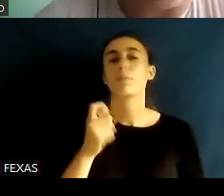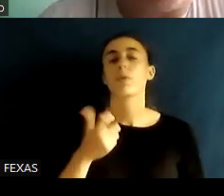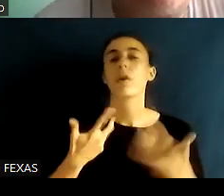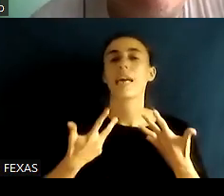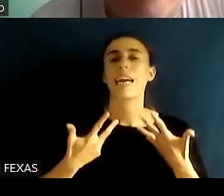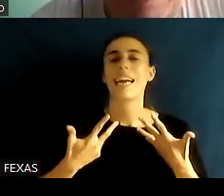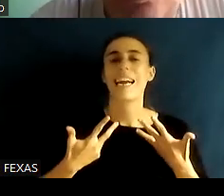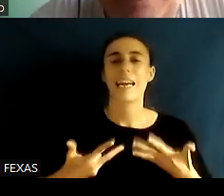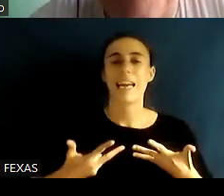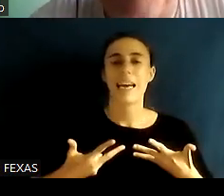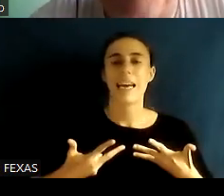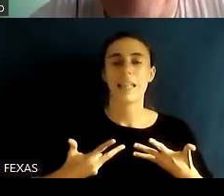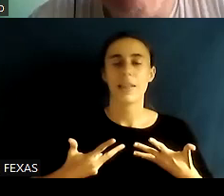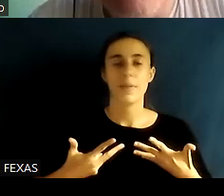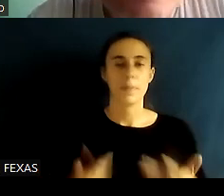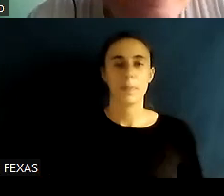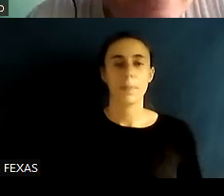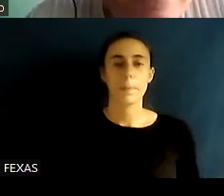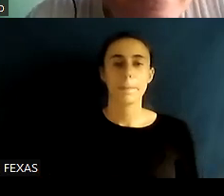de la persona.